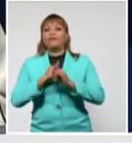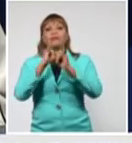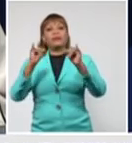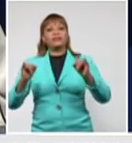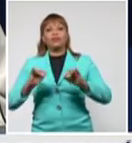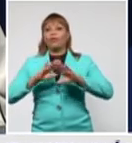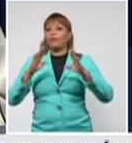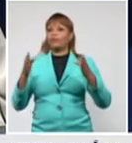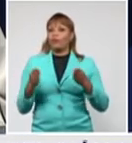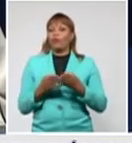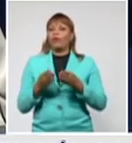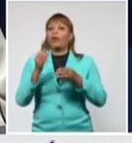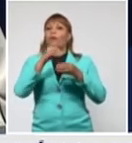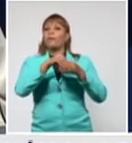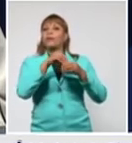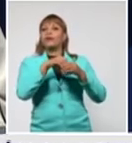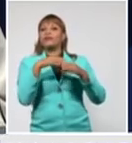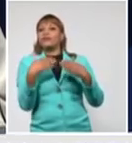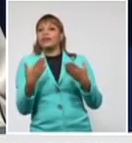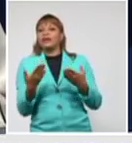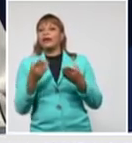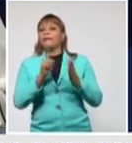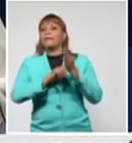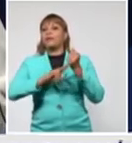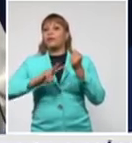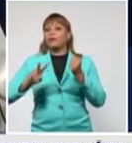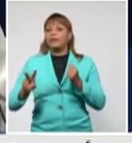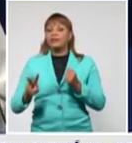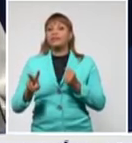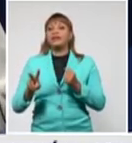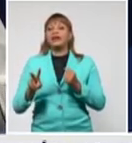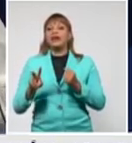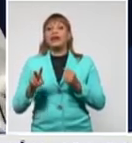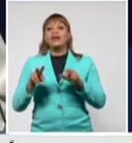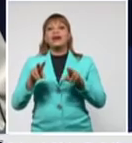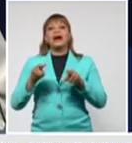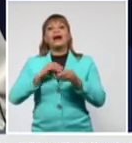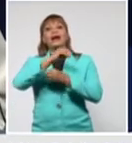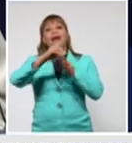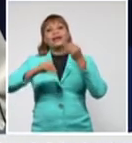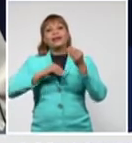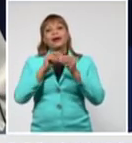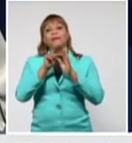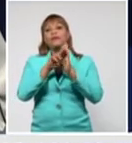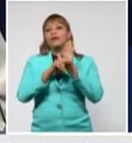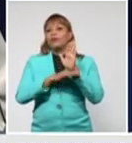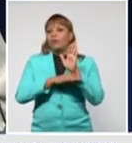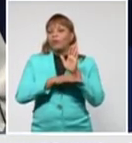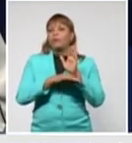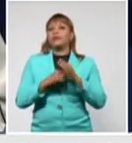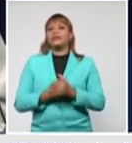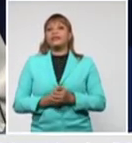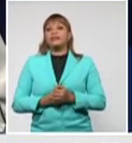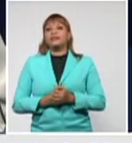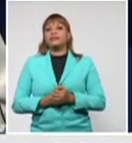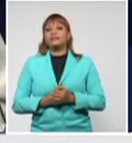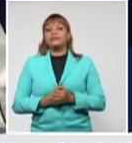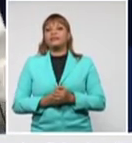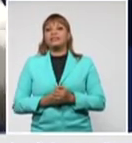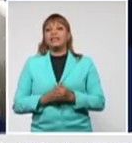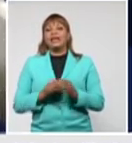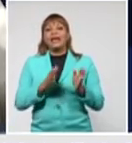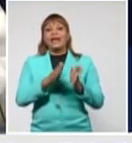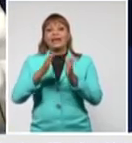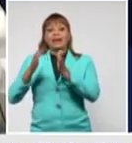la incorporación de las provincias a la nueva normalidad, las que están en transmisión autóctona